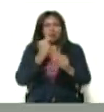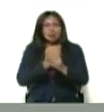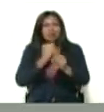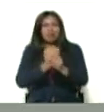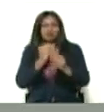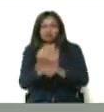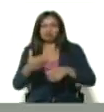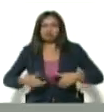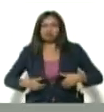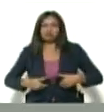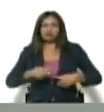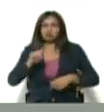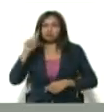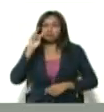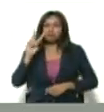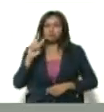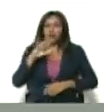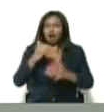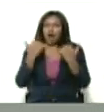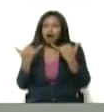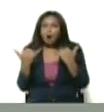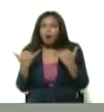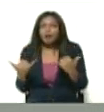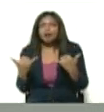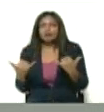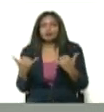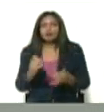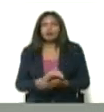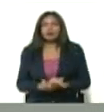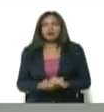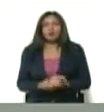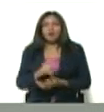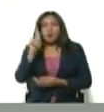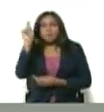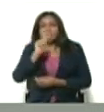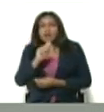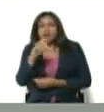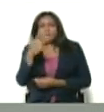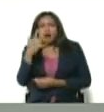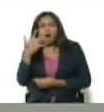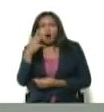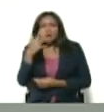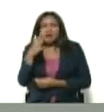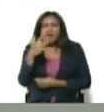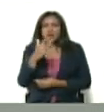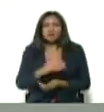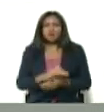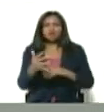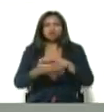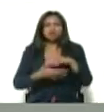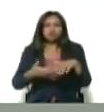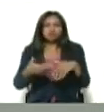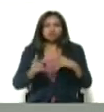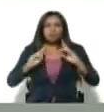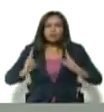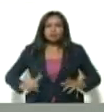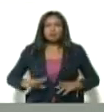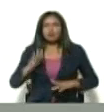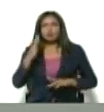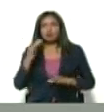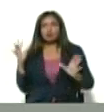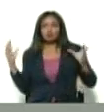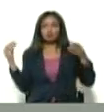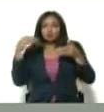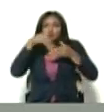Y hoy nos conmueve como apenas, no sé, un mes debe tener casi buena parte de la humanidad recogida